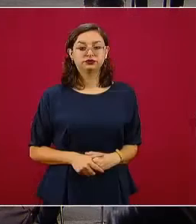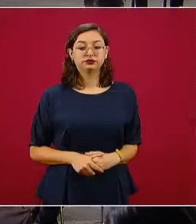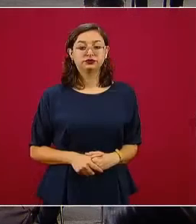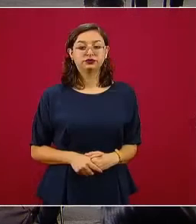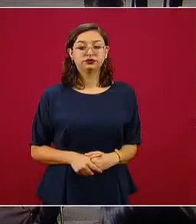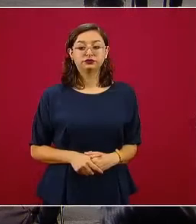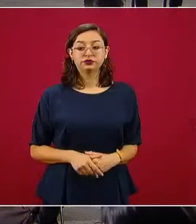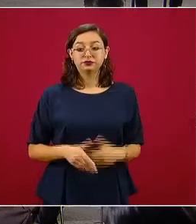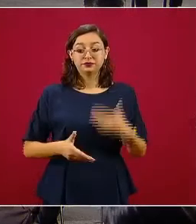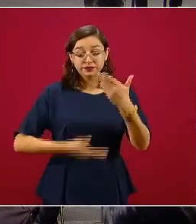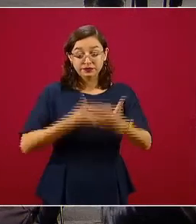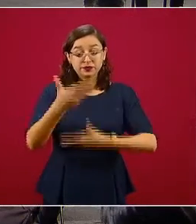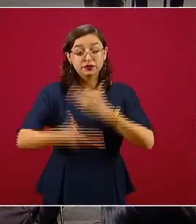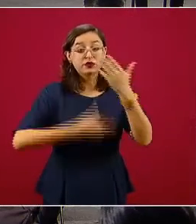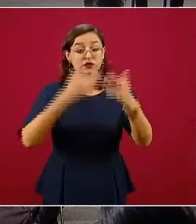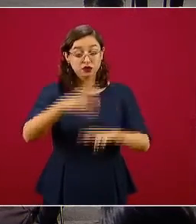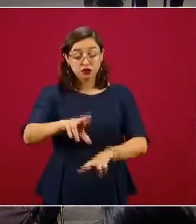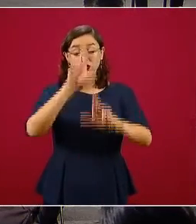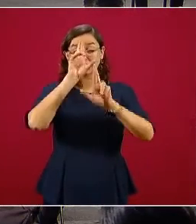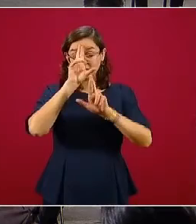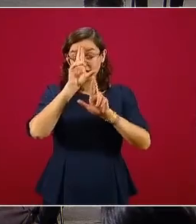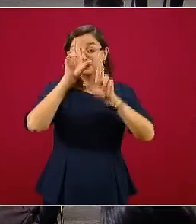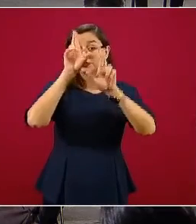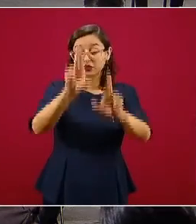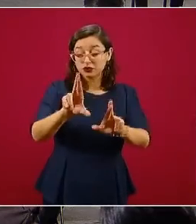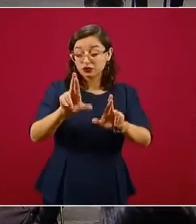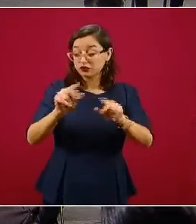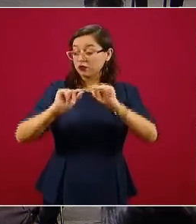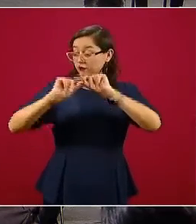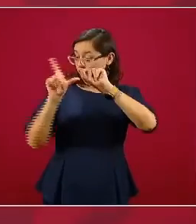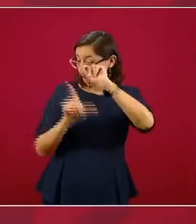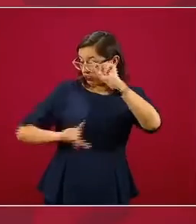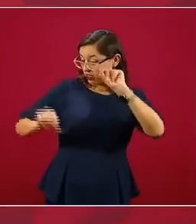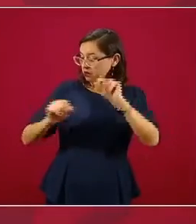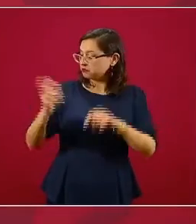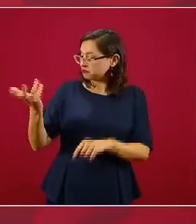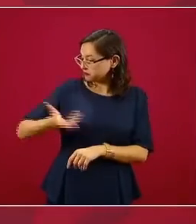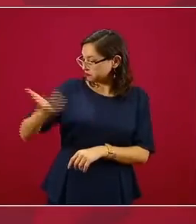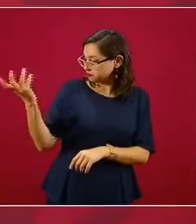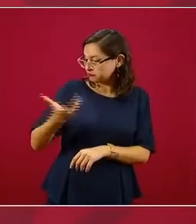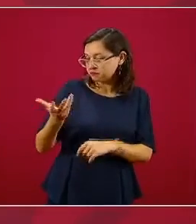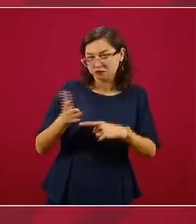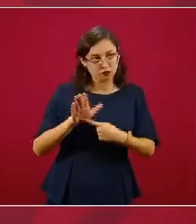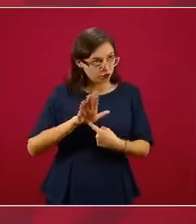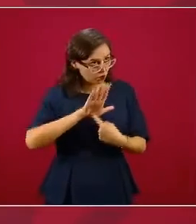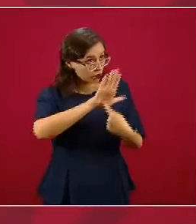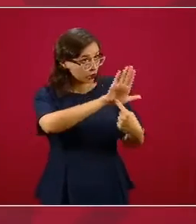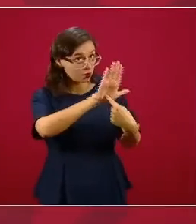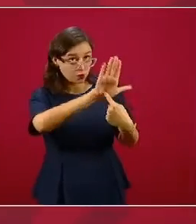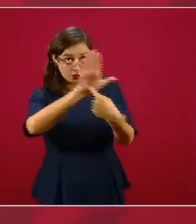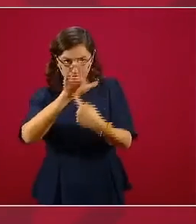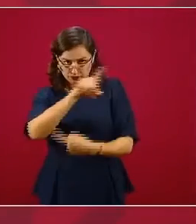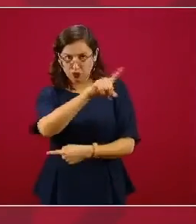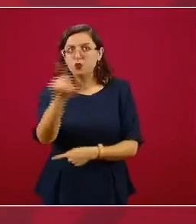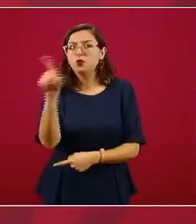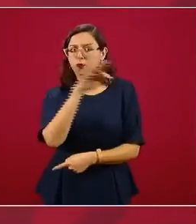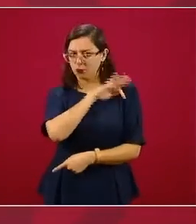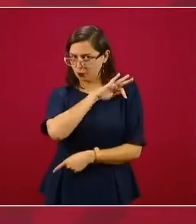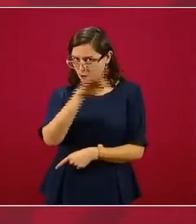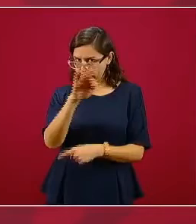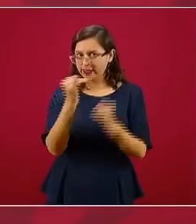predicando con el ejemplo. Les repito, el último año del gobierno del presidente Peña